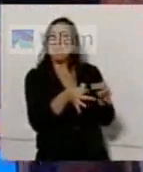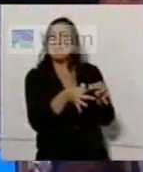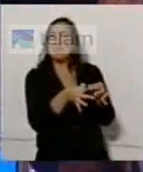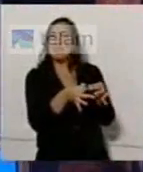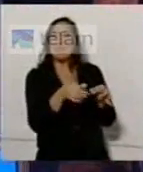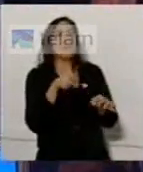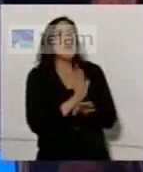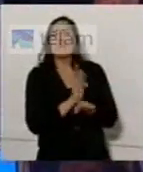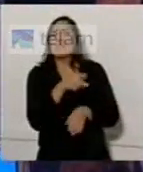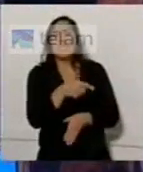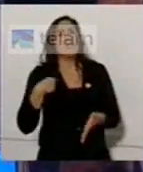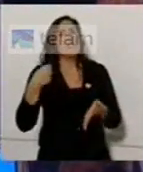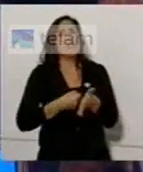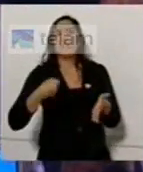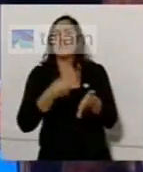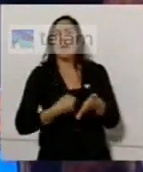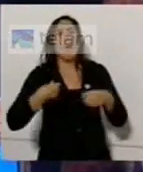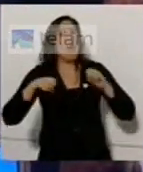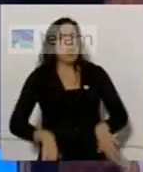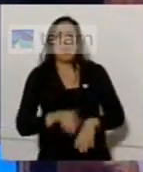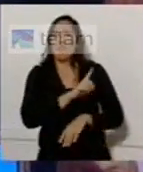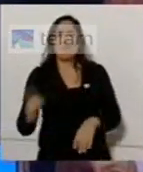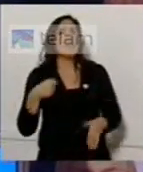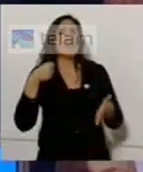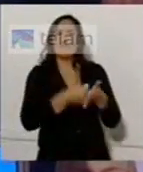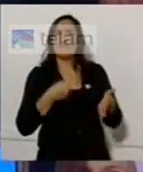Inclaudicable demanda de soberanía.